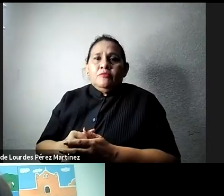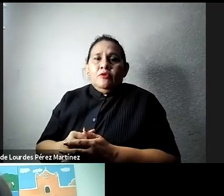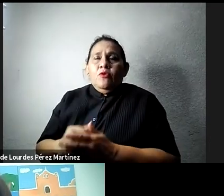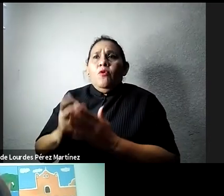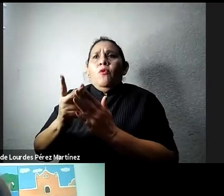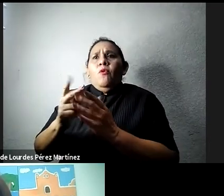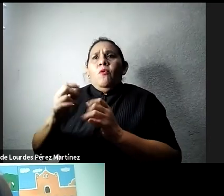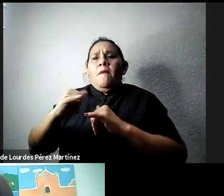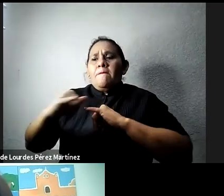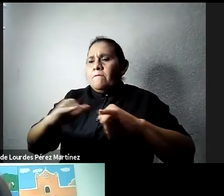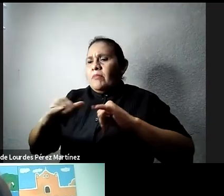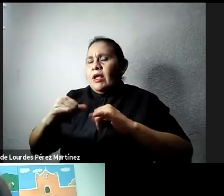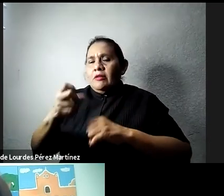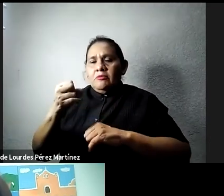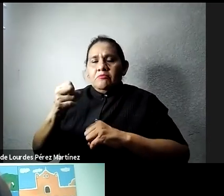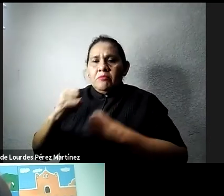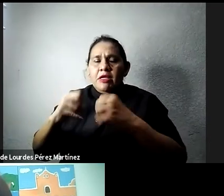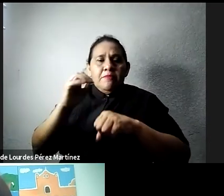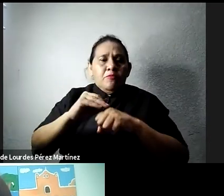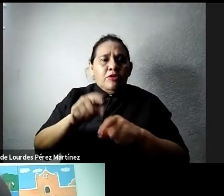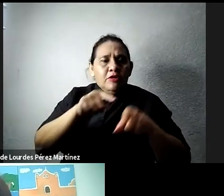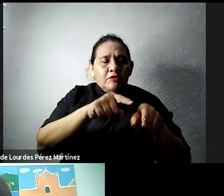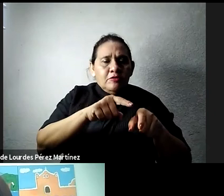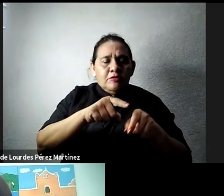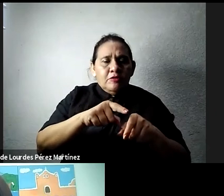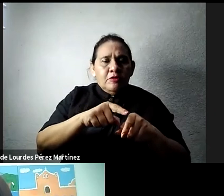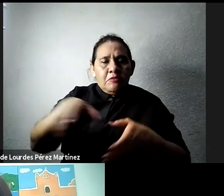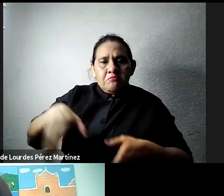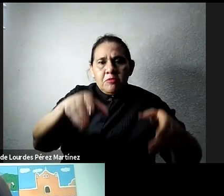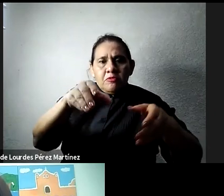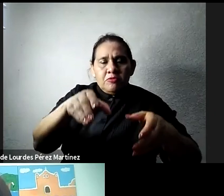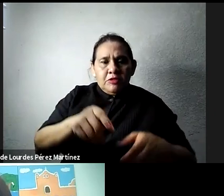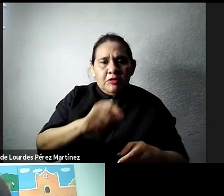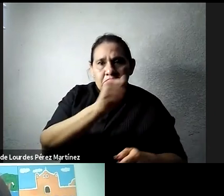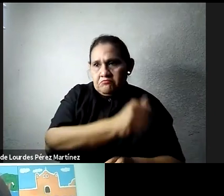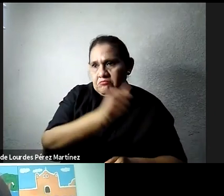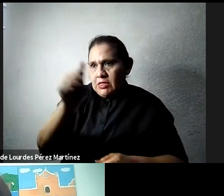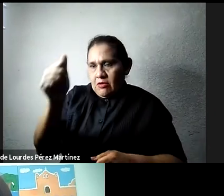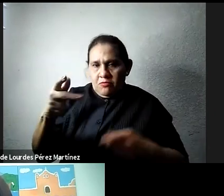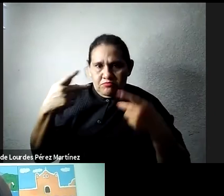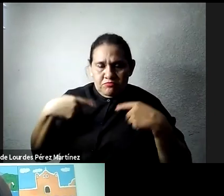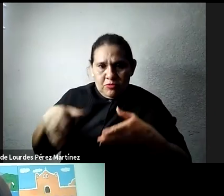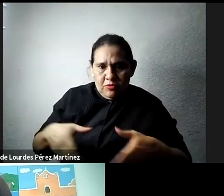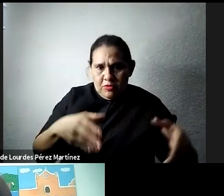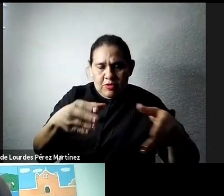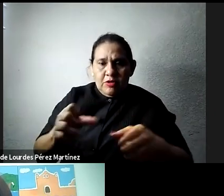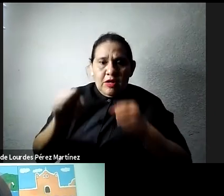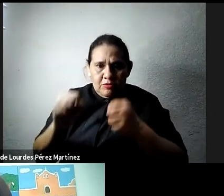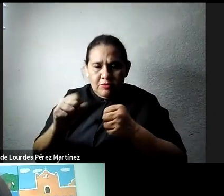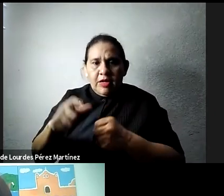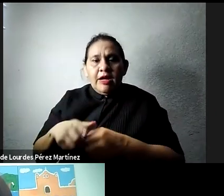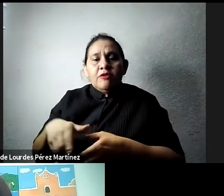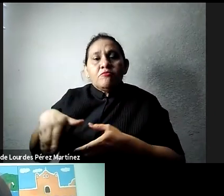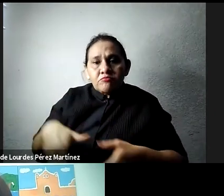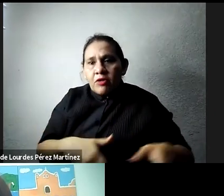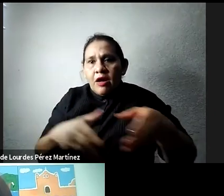plano y ir marcando la ruta, ¿no? De cada uno de los usuarios, asegurarme de que hay una ruta